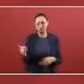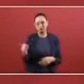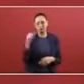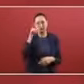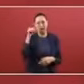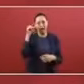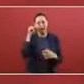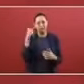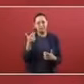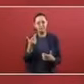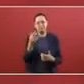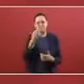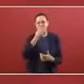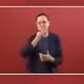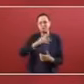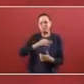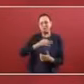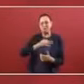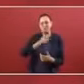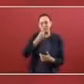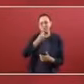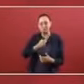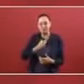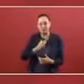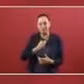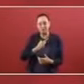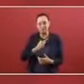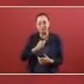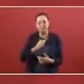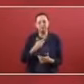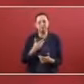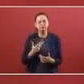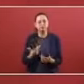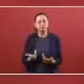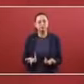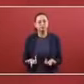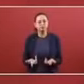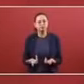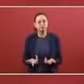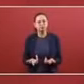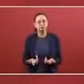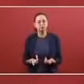que si se iba a